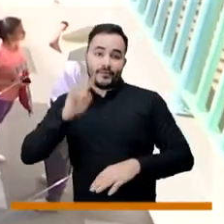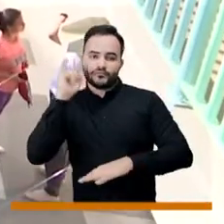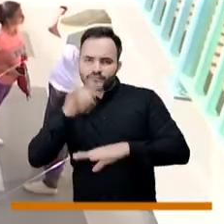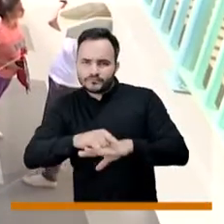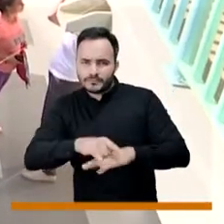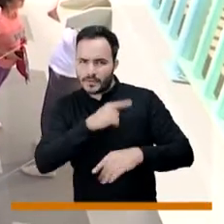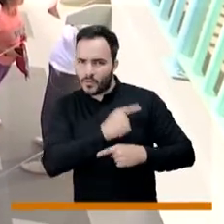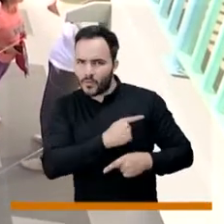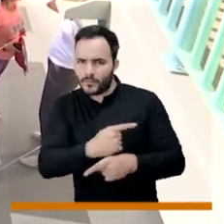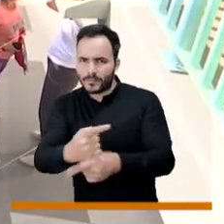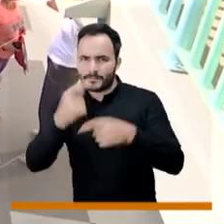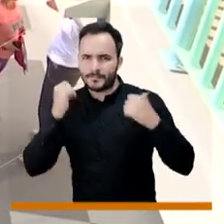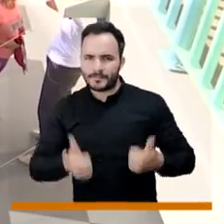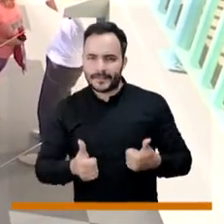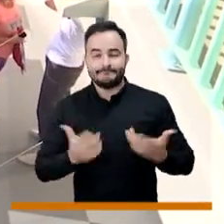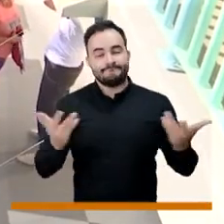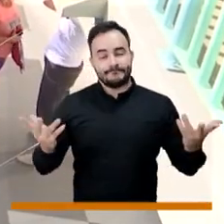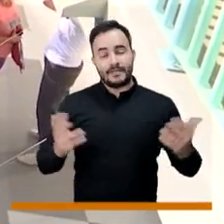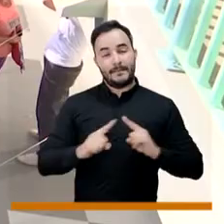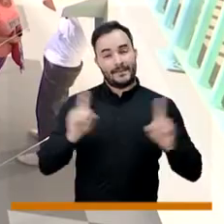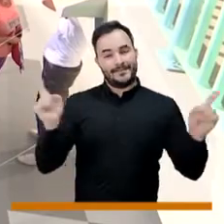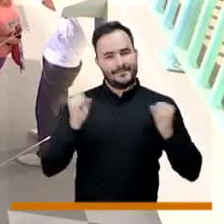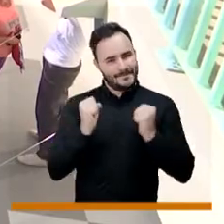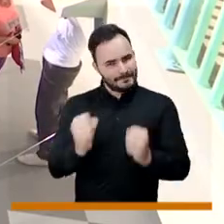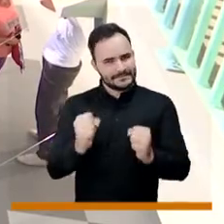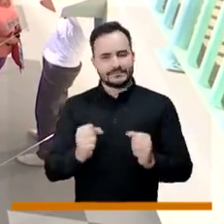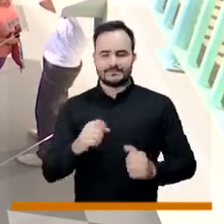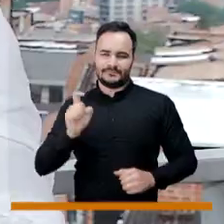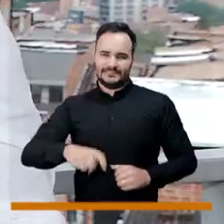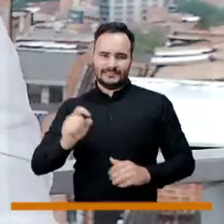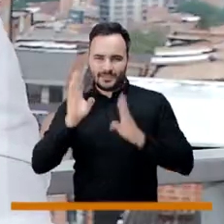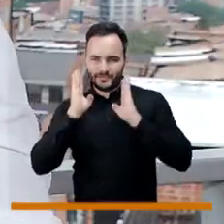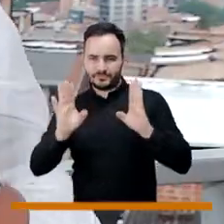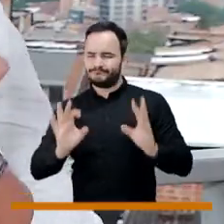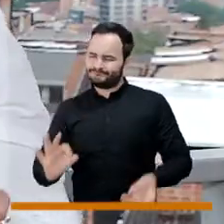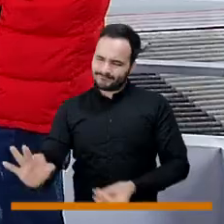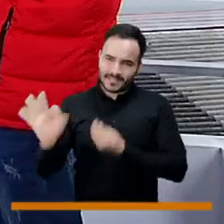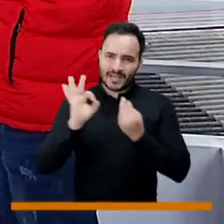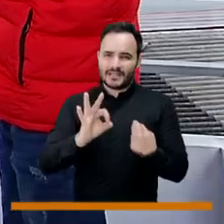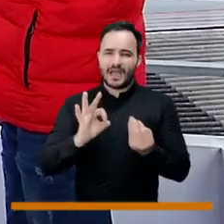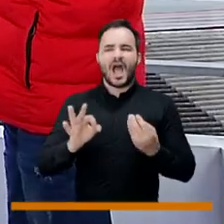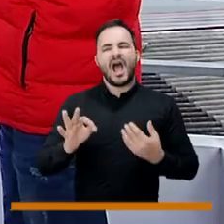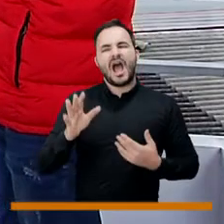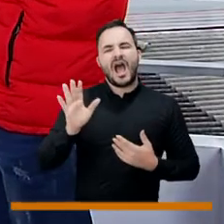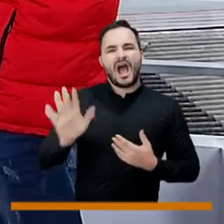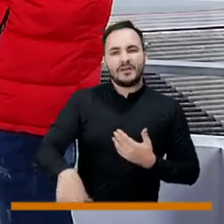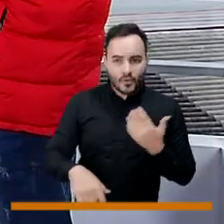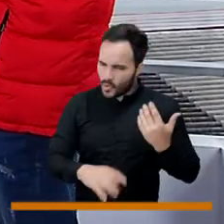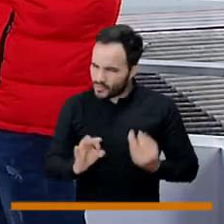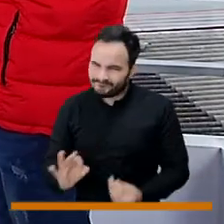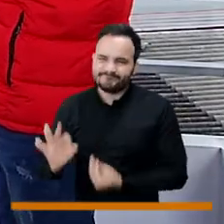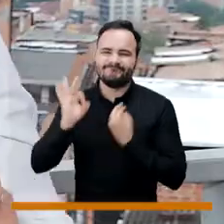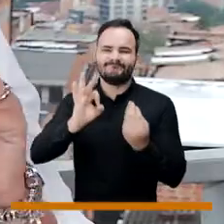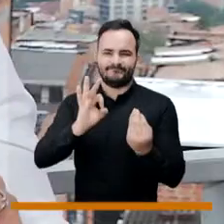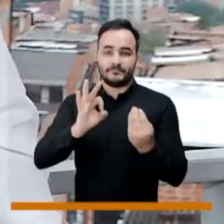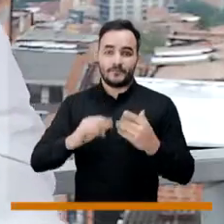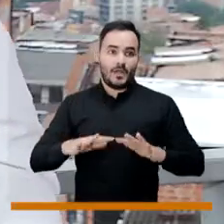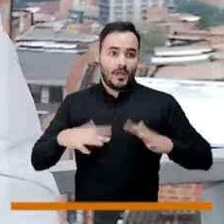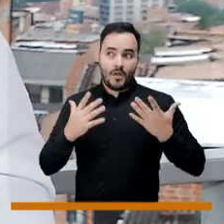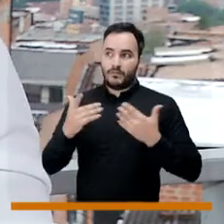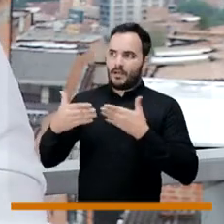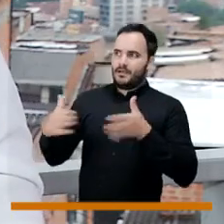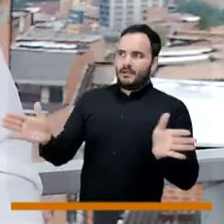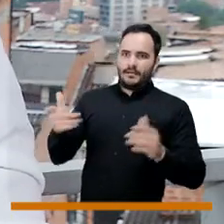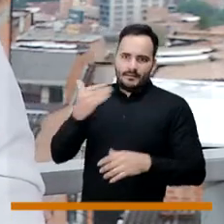pero sobre todo debemos seguir insistiendo en prestar la atención de la mejor calidad y la calidad parte por tener